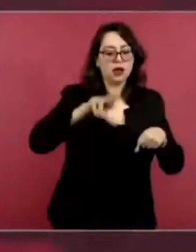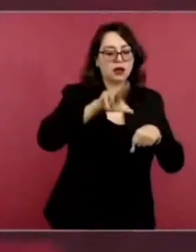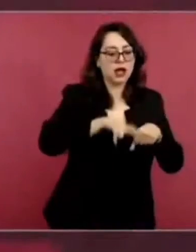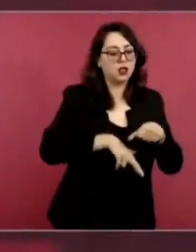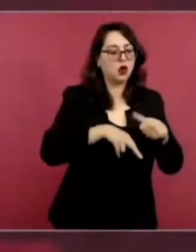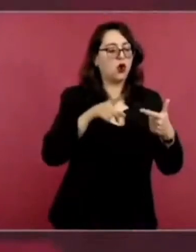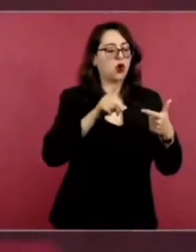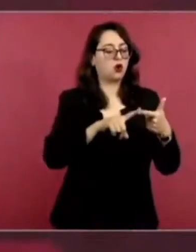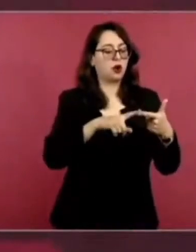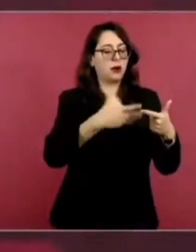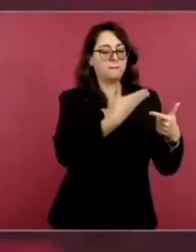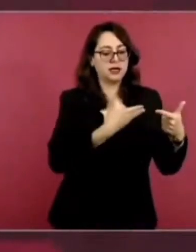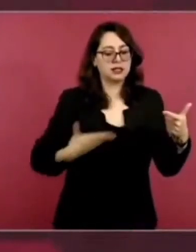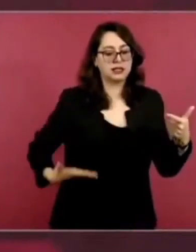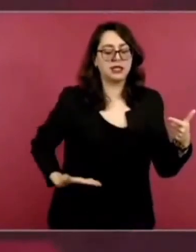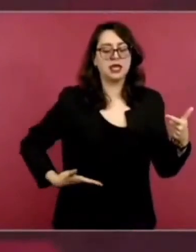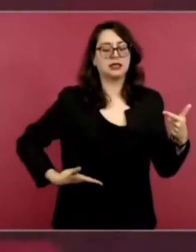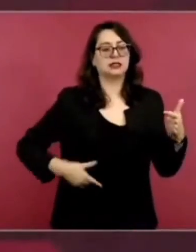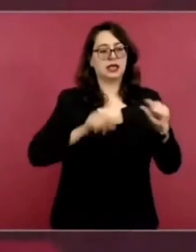presidente de la República,